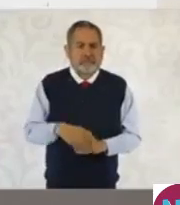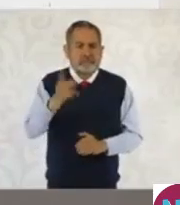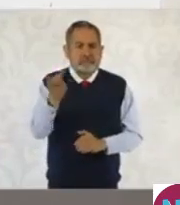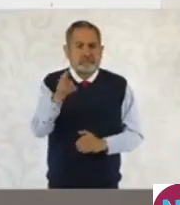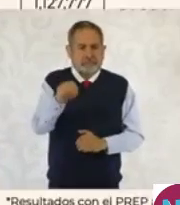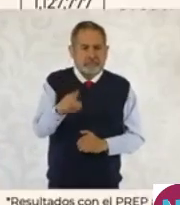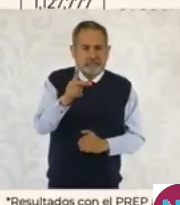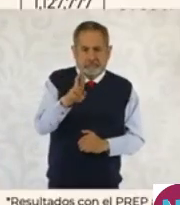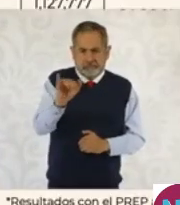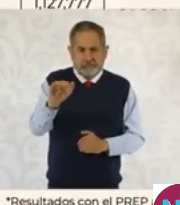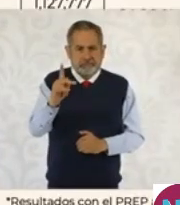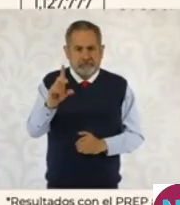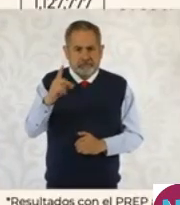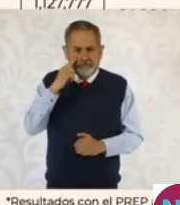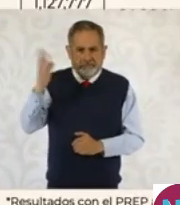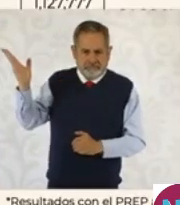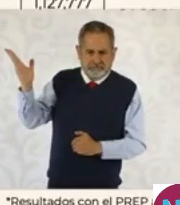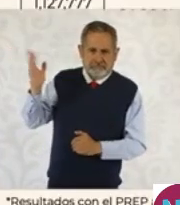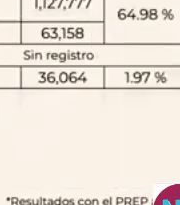PAN, PRI y PRD